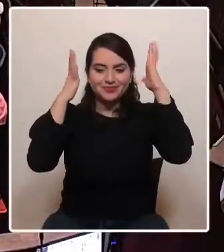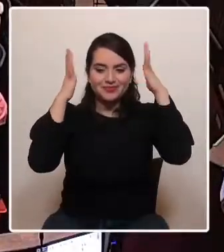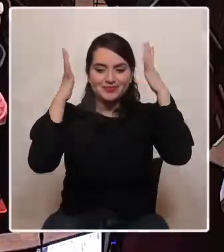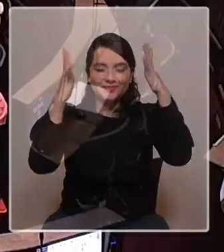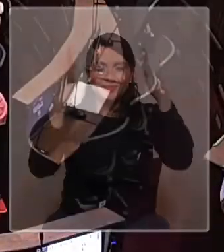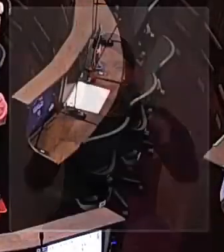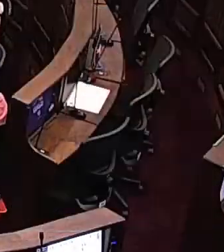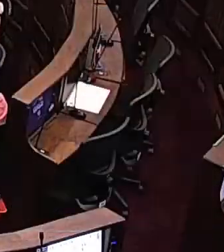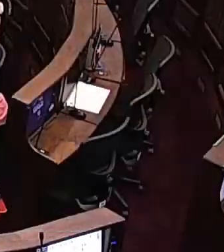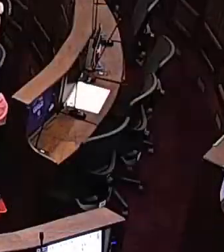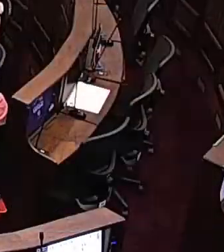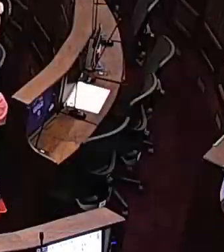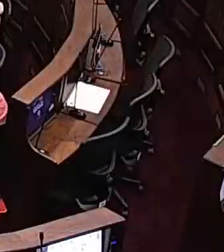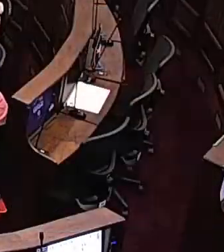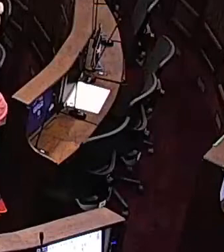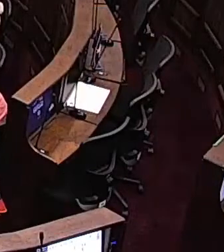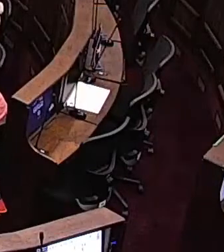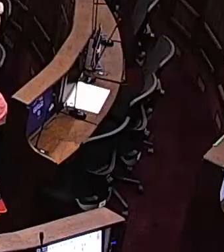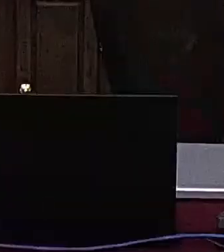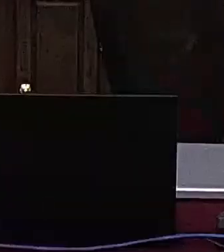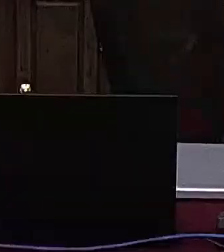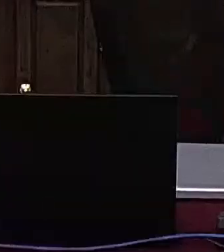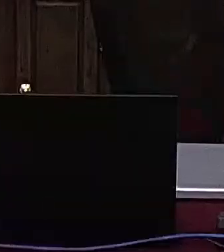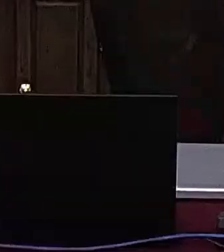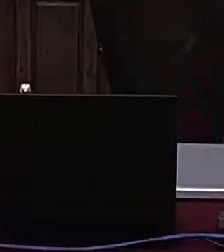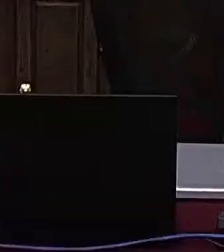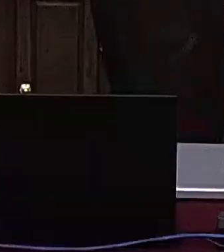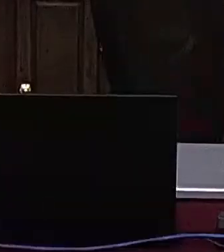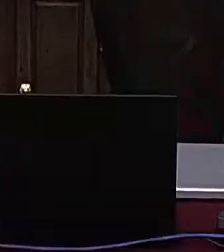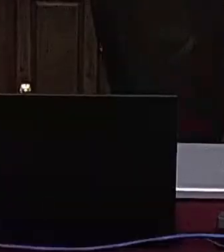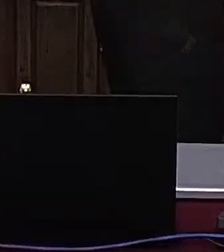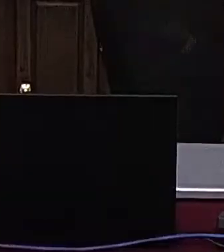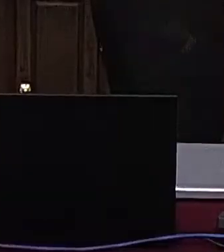Tiene la palabra la convencional Paulina Valenzuela.